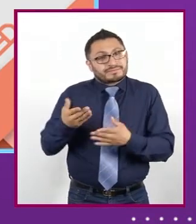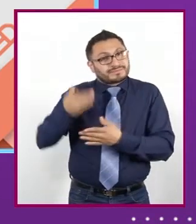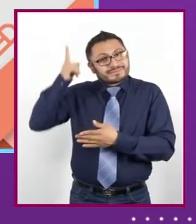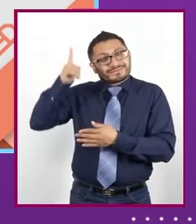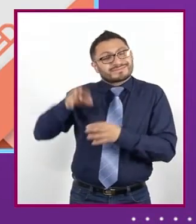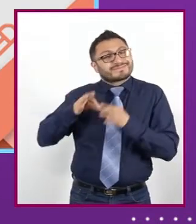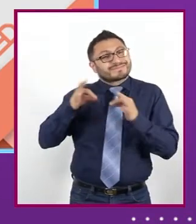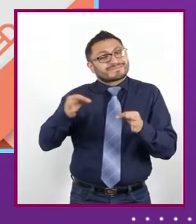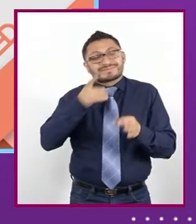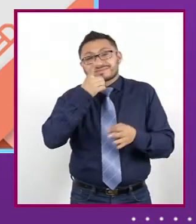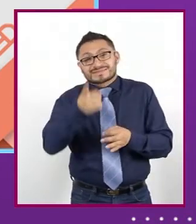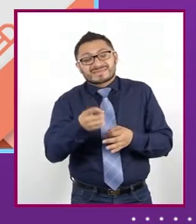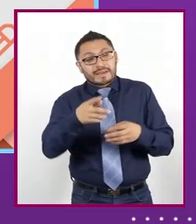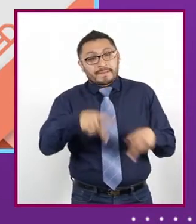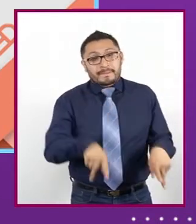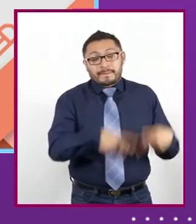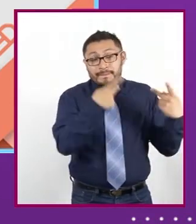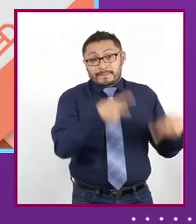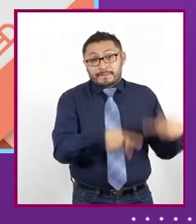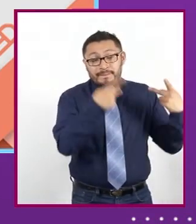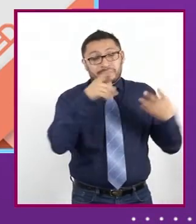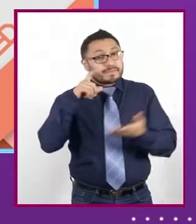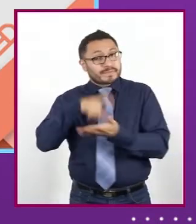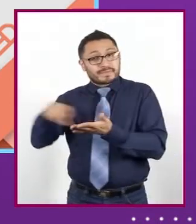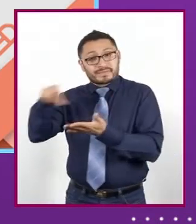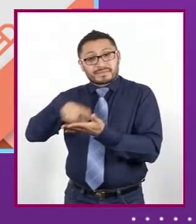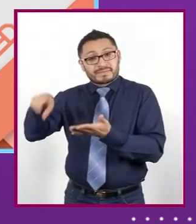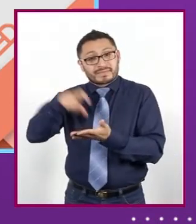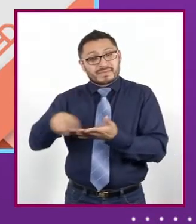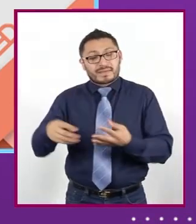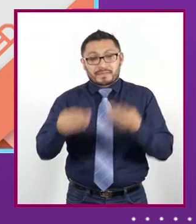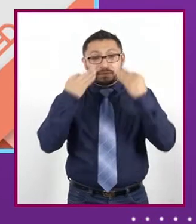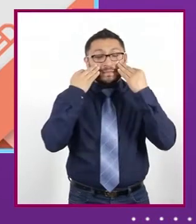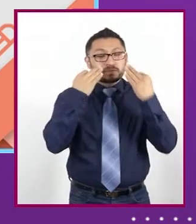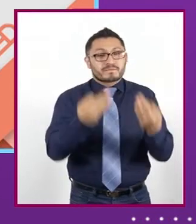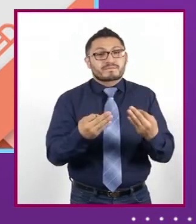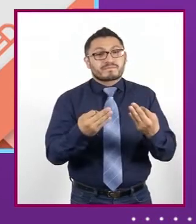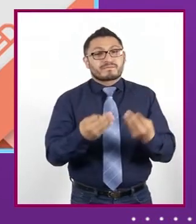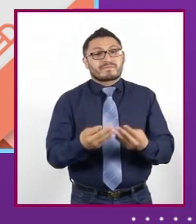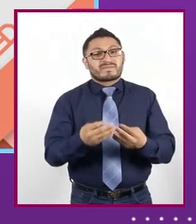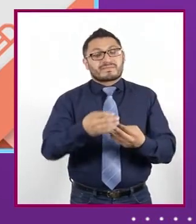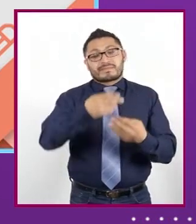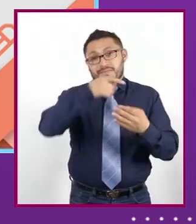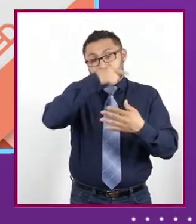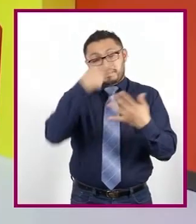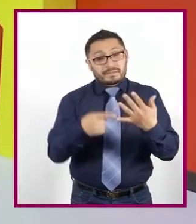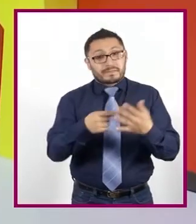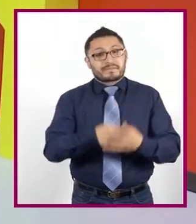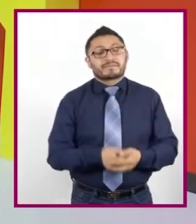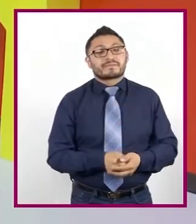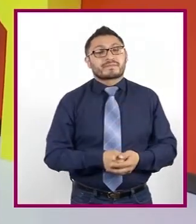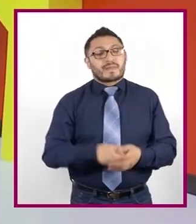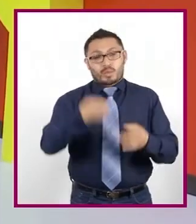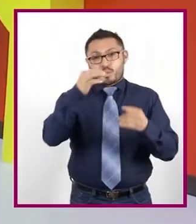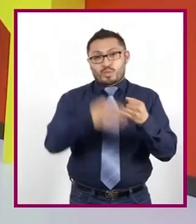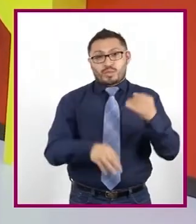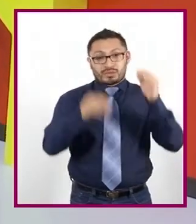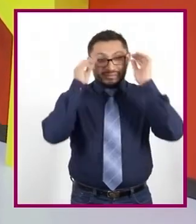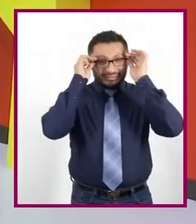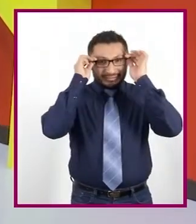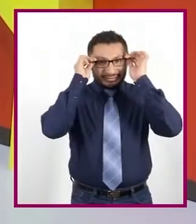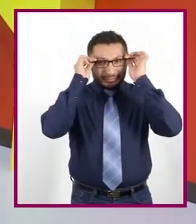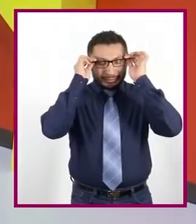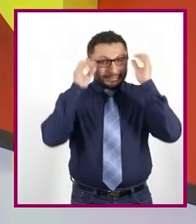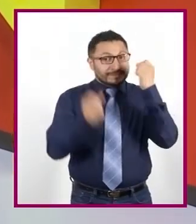indicados. Vendedor, comprador, testigo, testigo. Finalmente, en